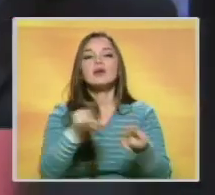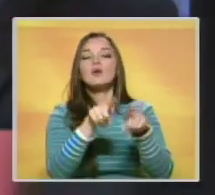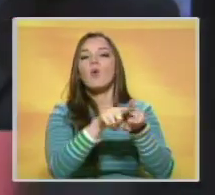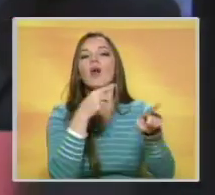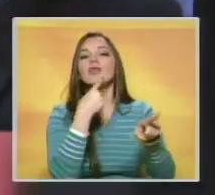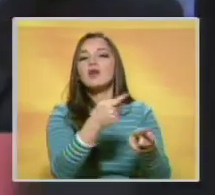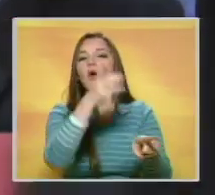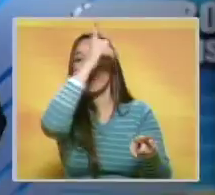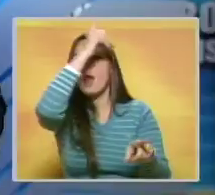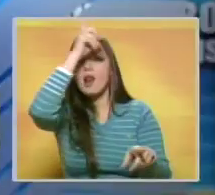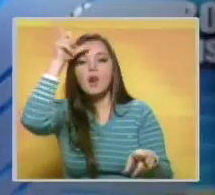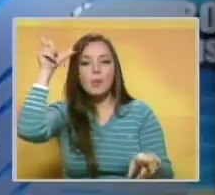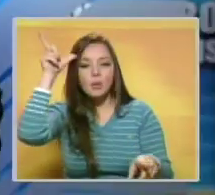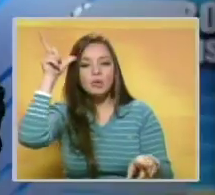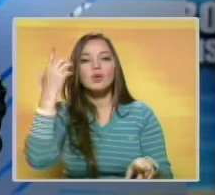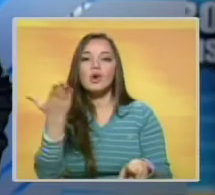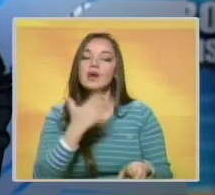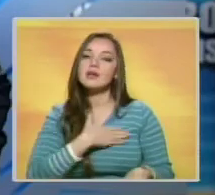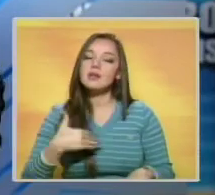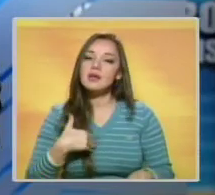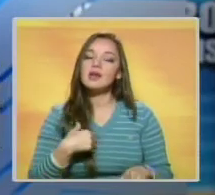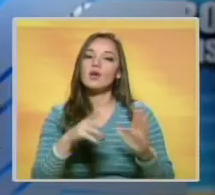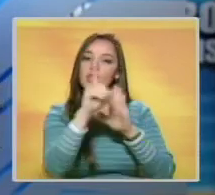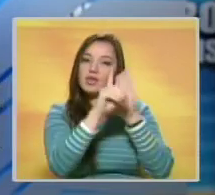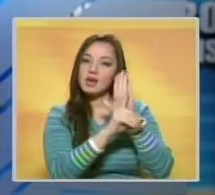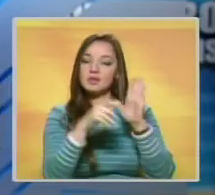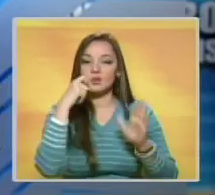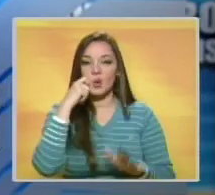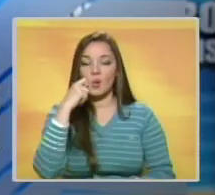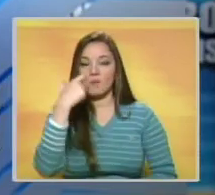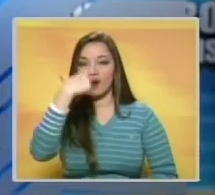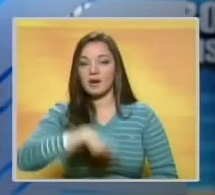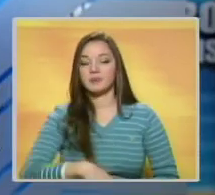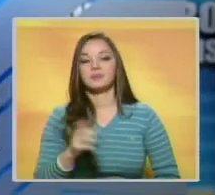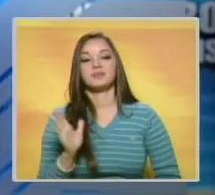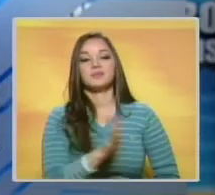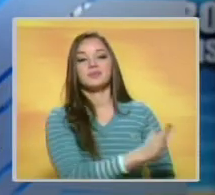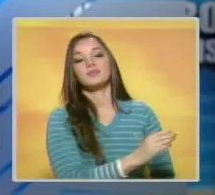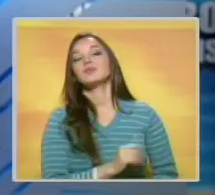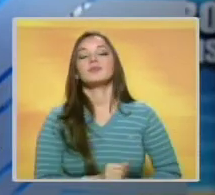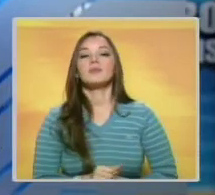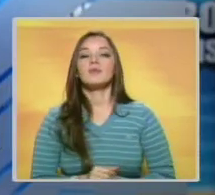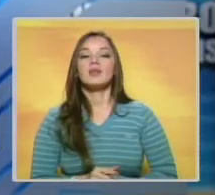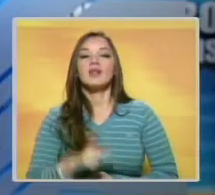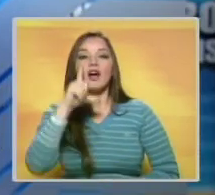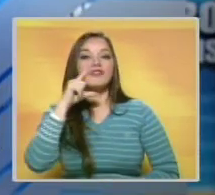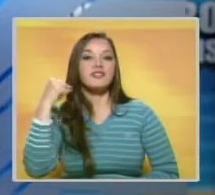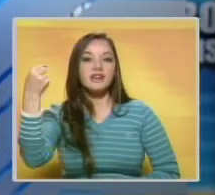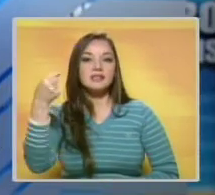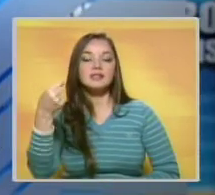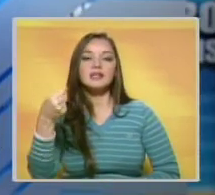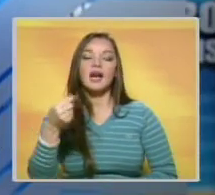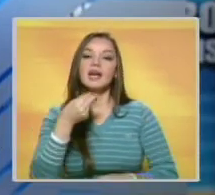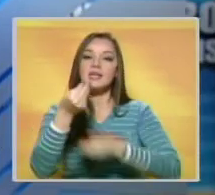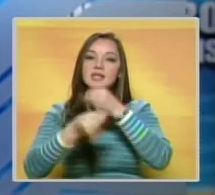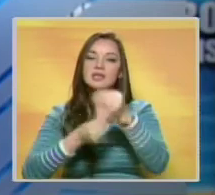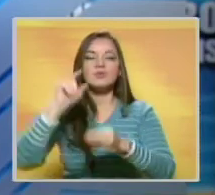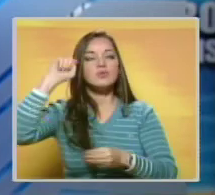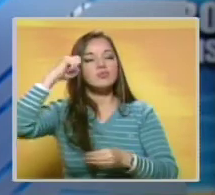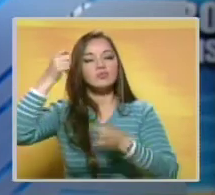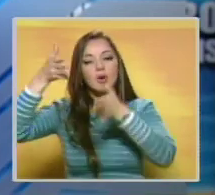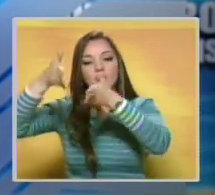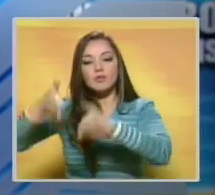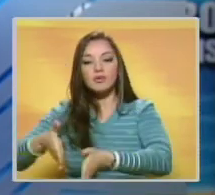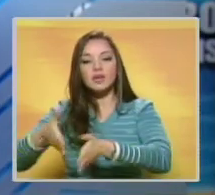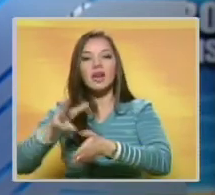Voluntad Popular. Francia celebró un emotivo funeral por los 3 policías muertos en los ataques terroristas de la semana pasada en